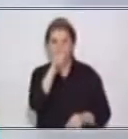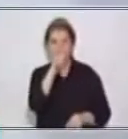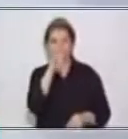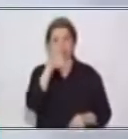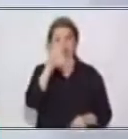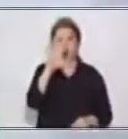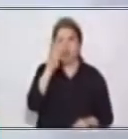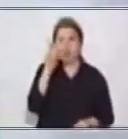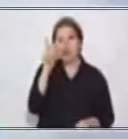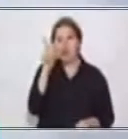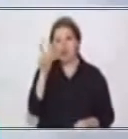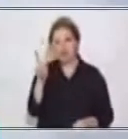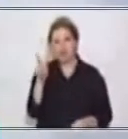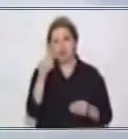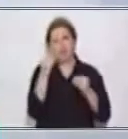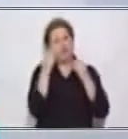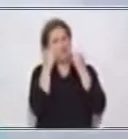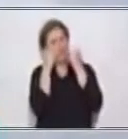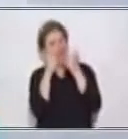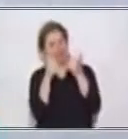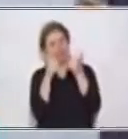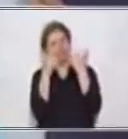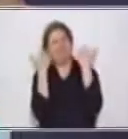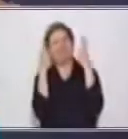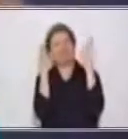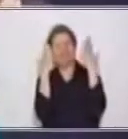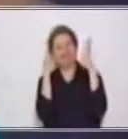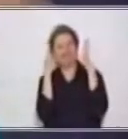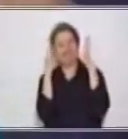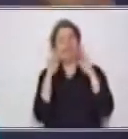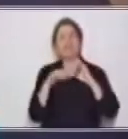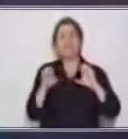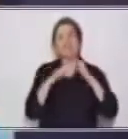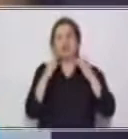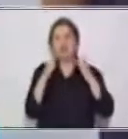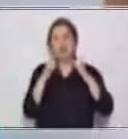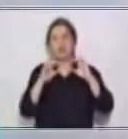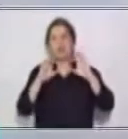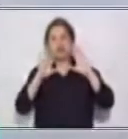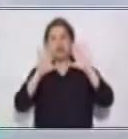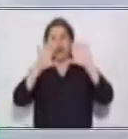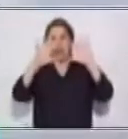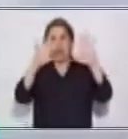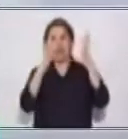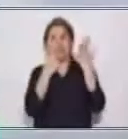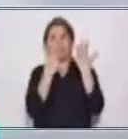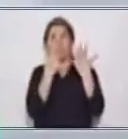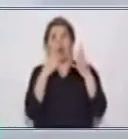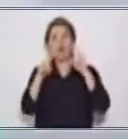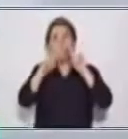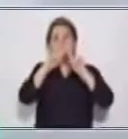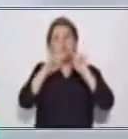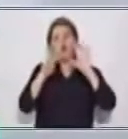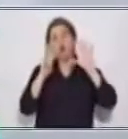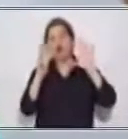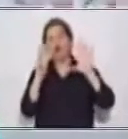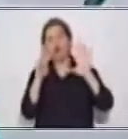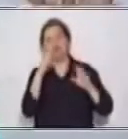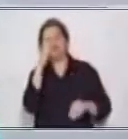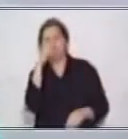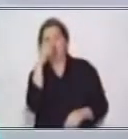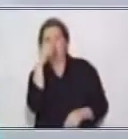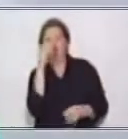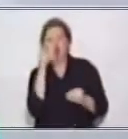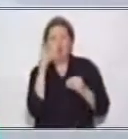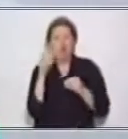152. Muy bien. Este 19 por 8 puede sonar un poco raro o puede sonar muy